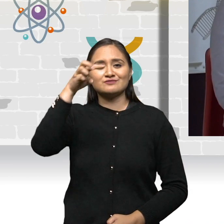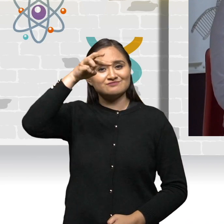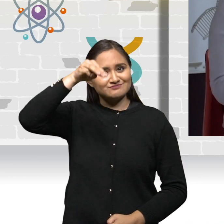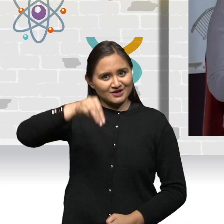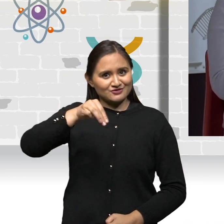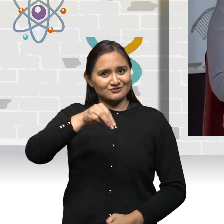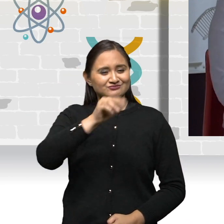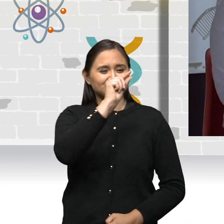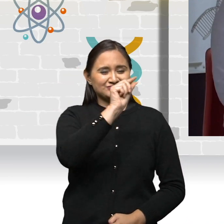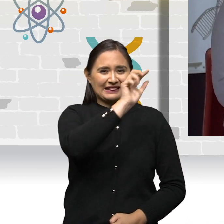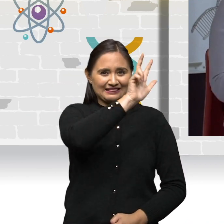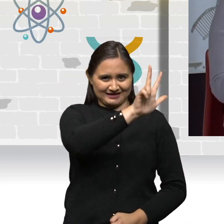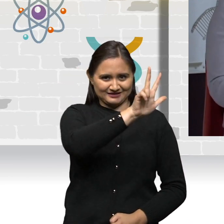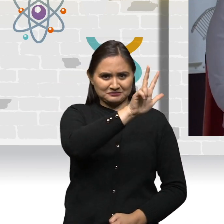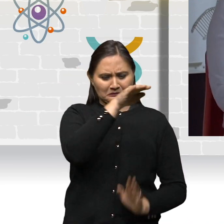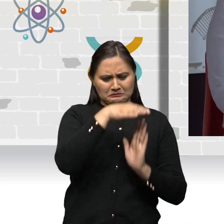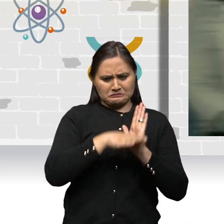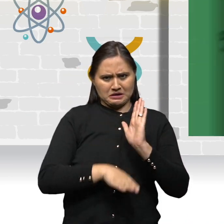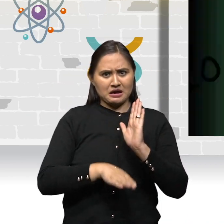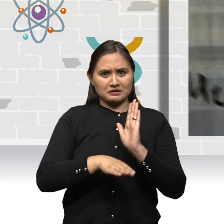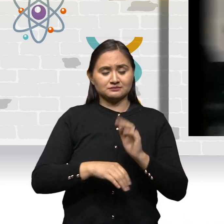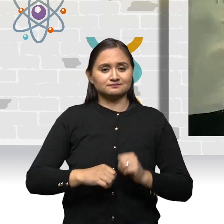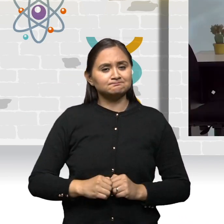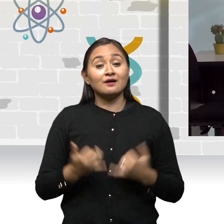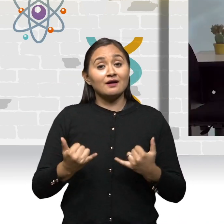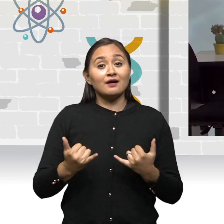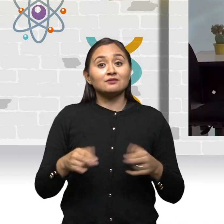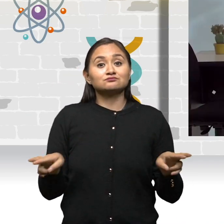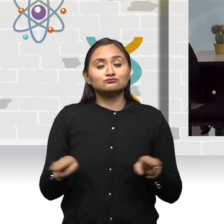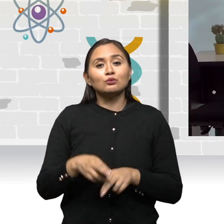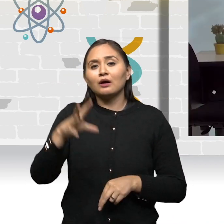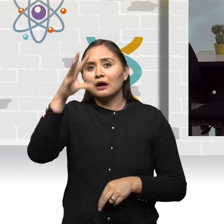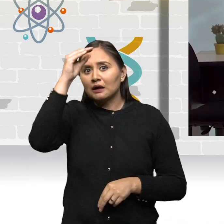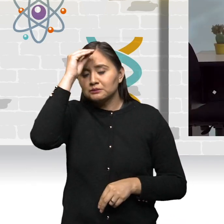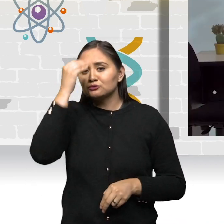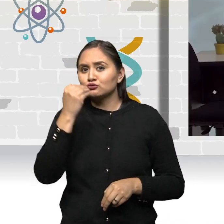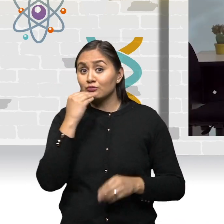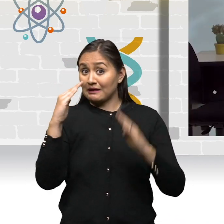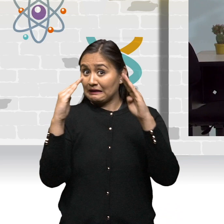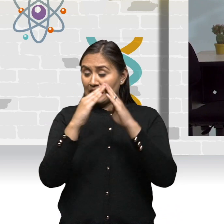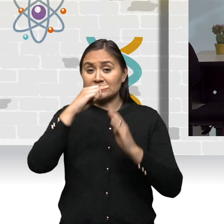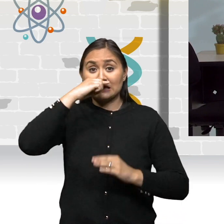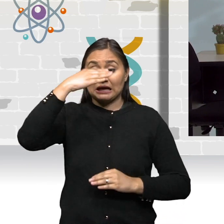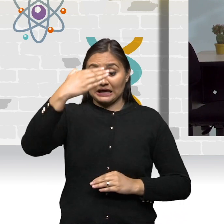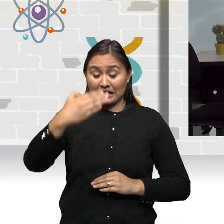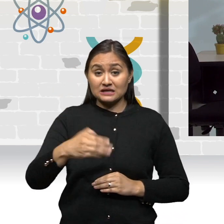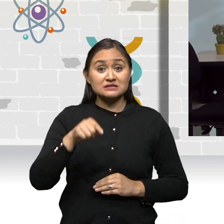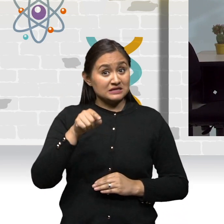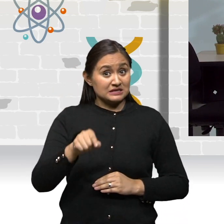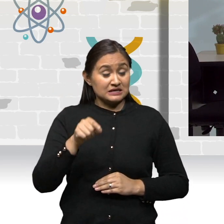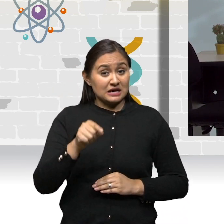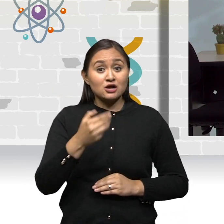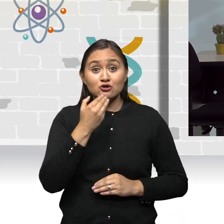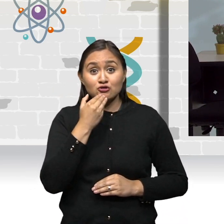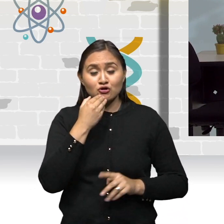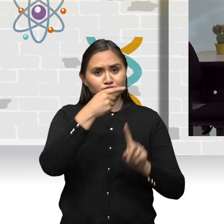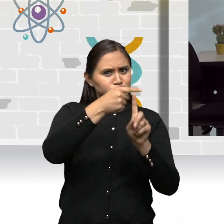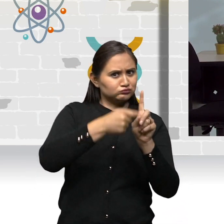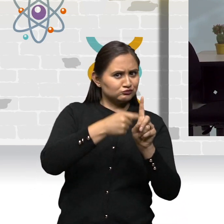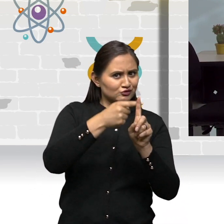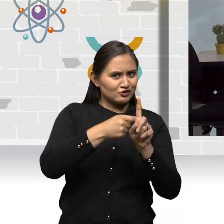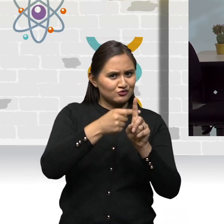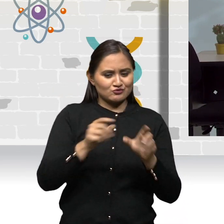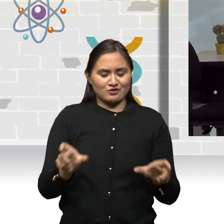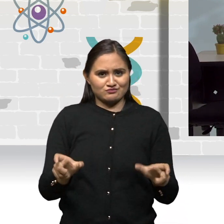metro cúbico, mucho más baja que a nivel del mar. En resumen, hoy hemos aprendido que los gases de uso cotidiano se comportan como